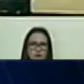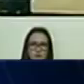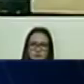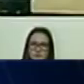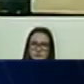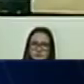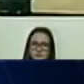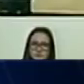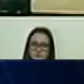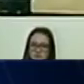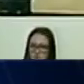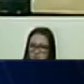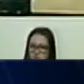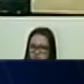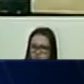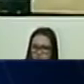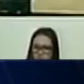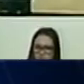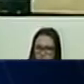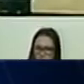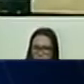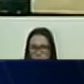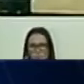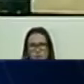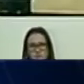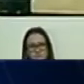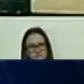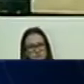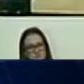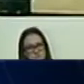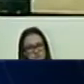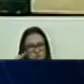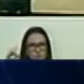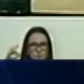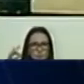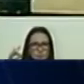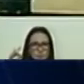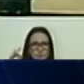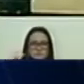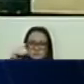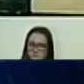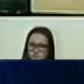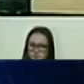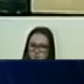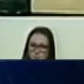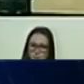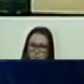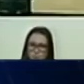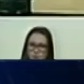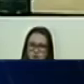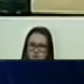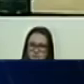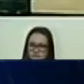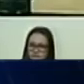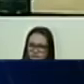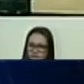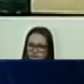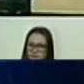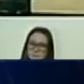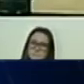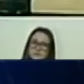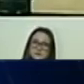estructural, institucional, política, espiritual para tener unas elecciones buenas, participativas y en